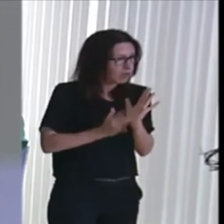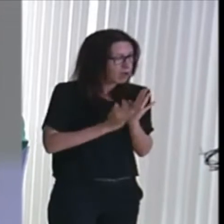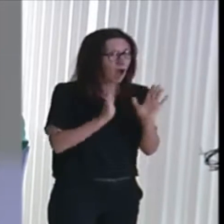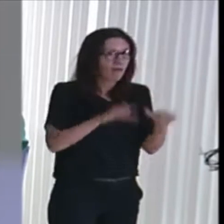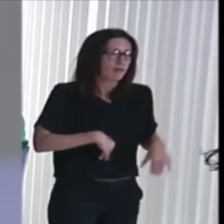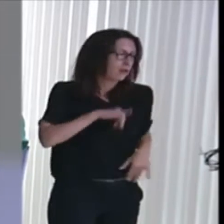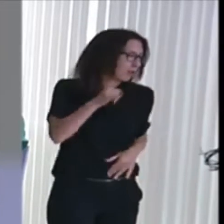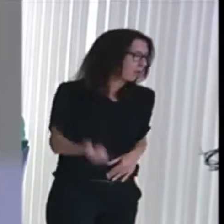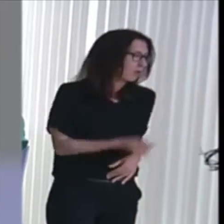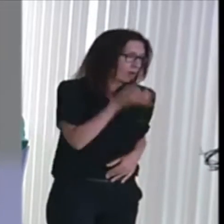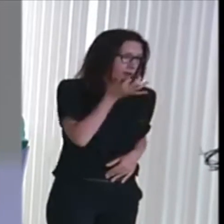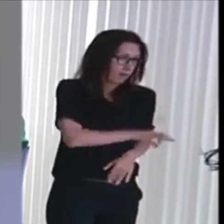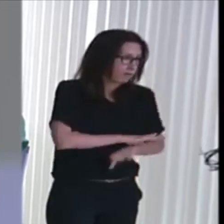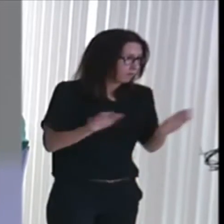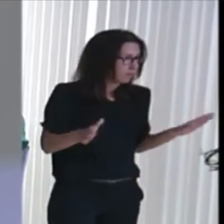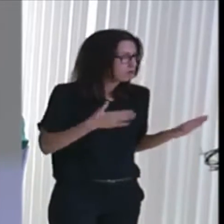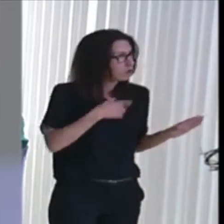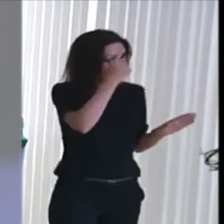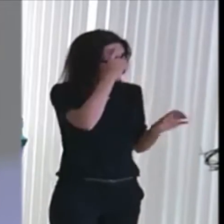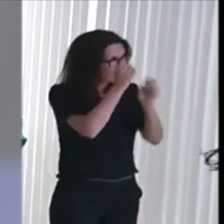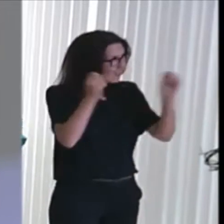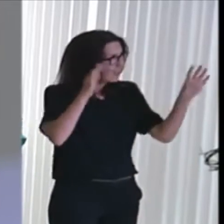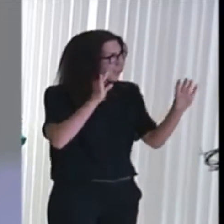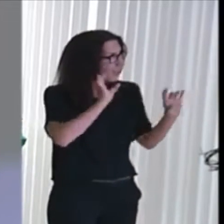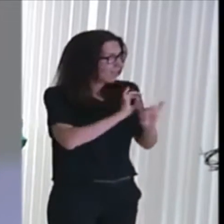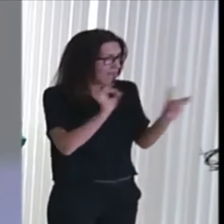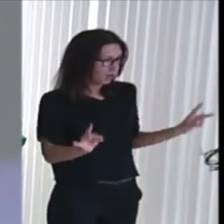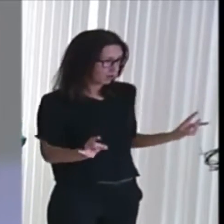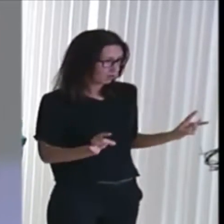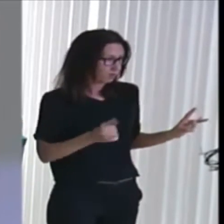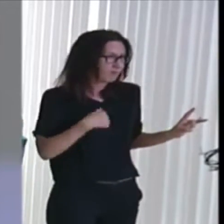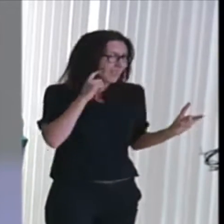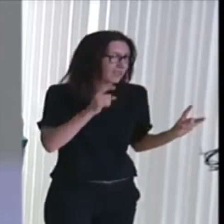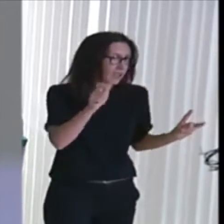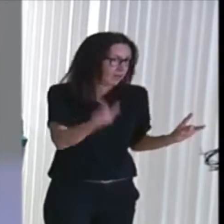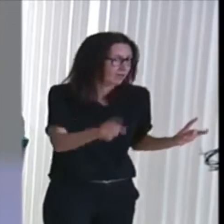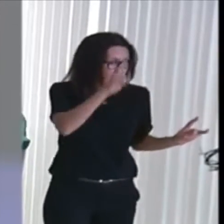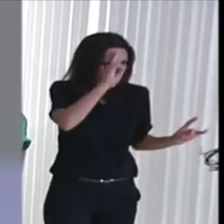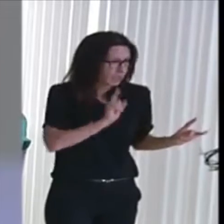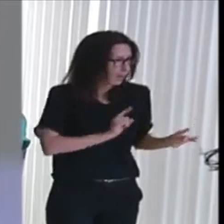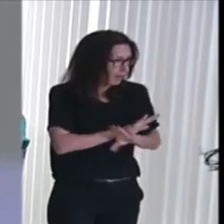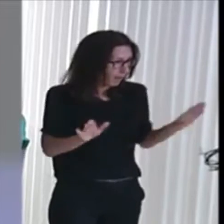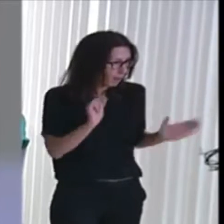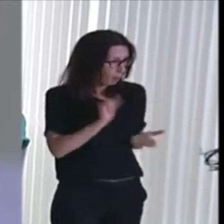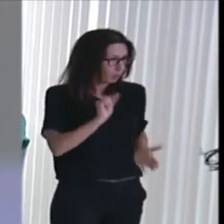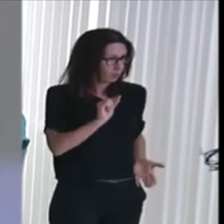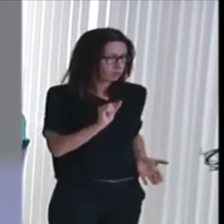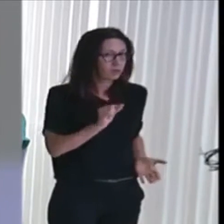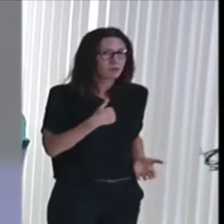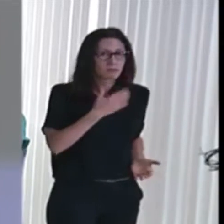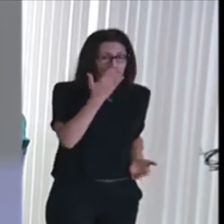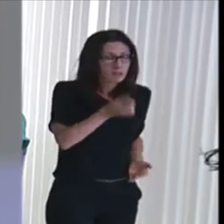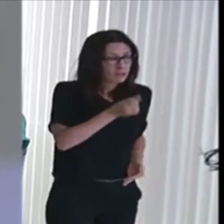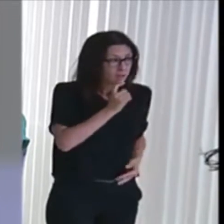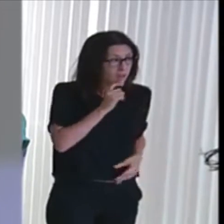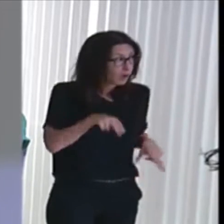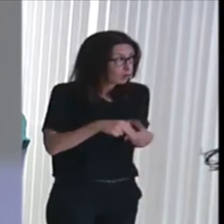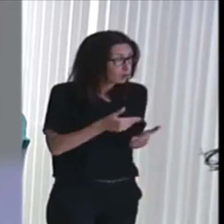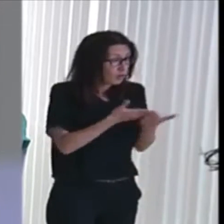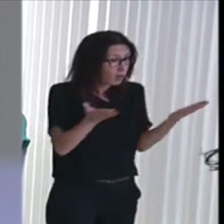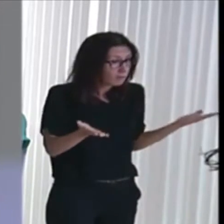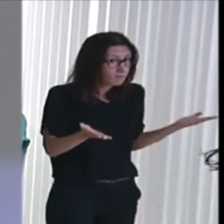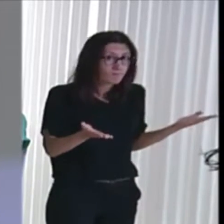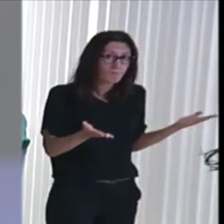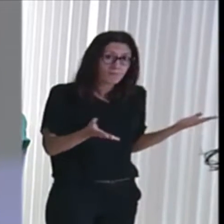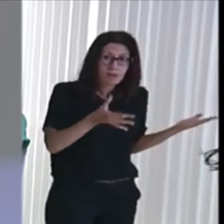en que desesperas, dices, bueno, yo lo veo, intenta al menos respetarme y ya está. Pero es muy difícil porque vivimos en una sociedad en